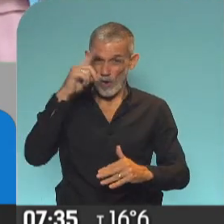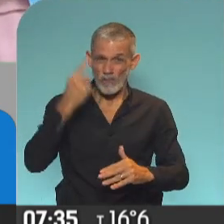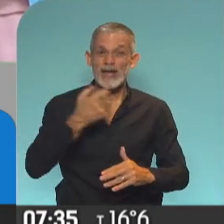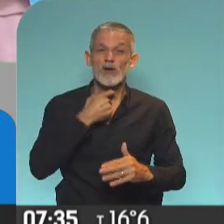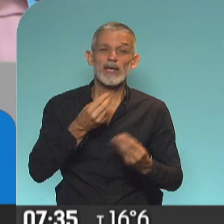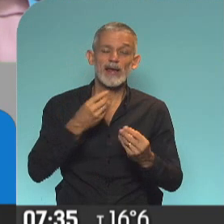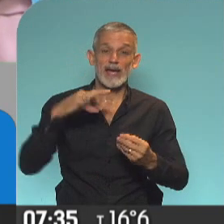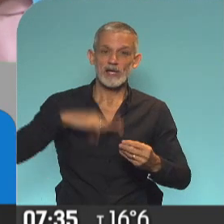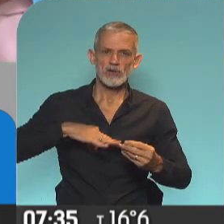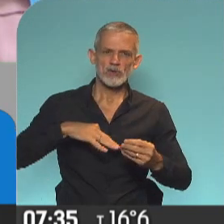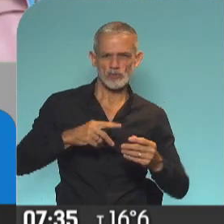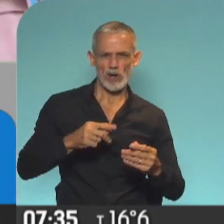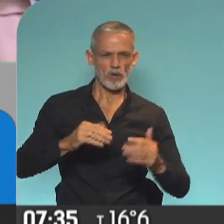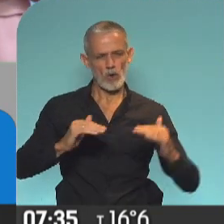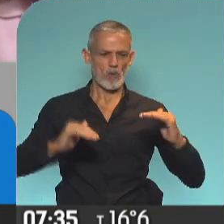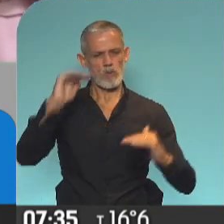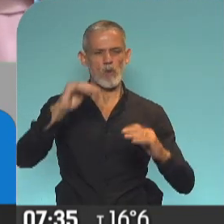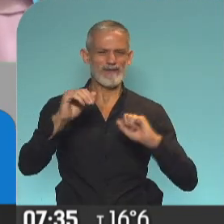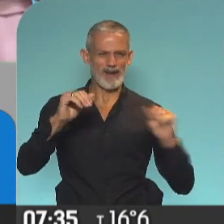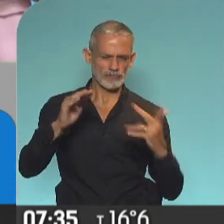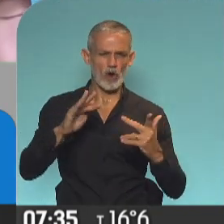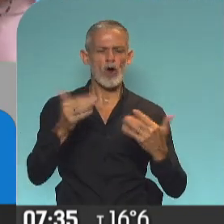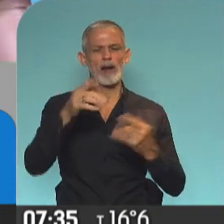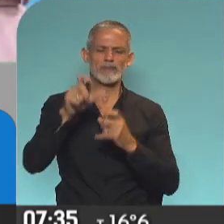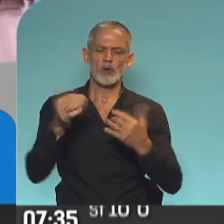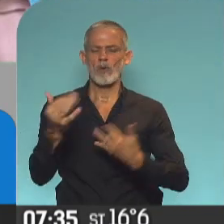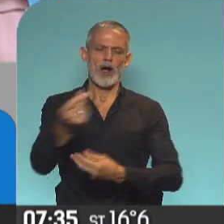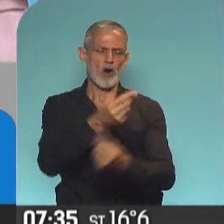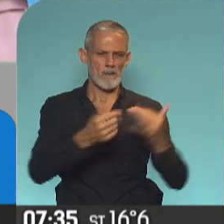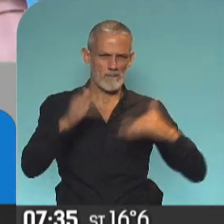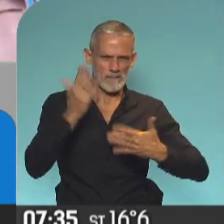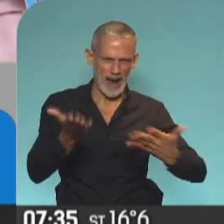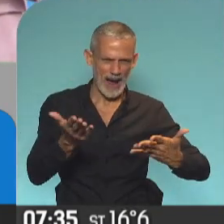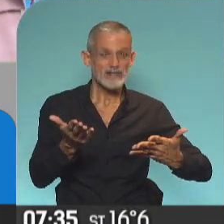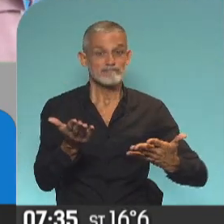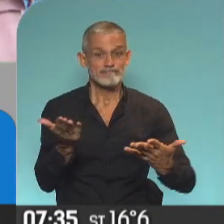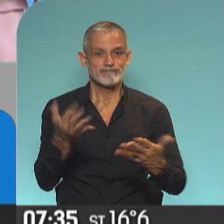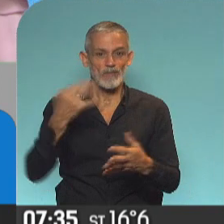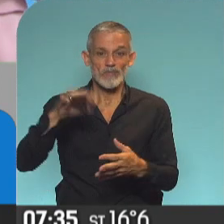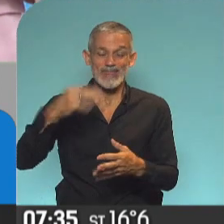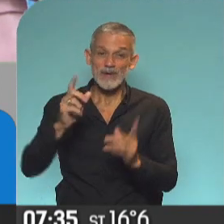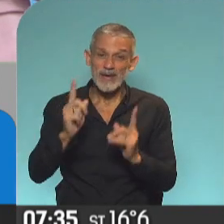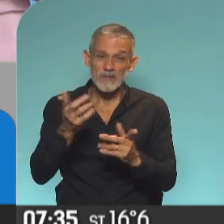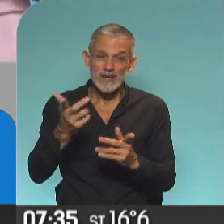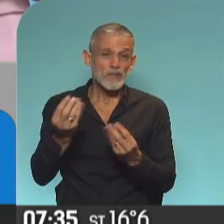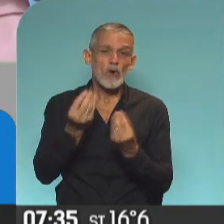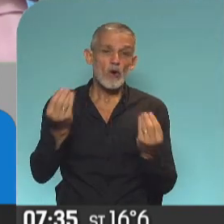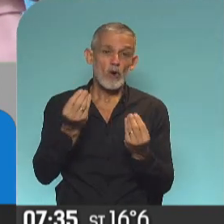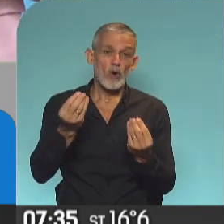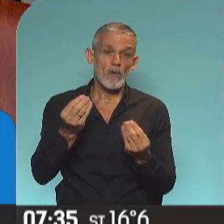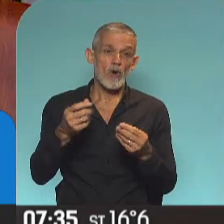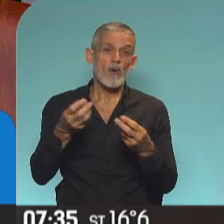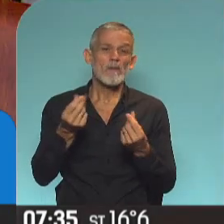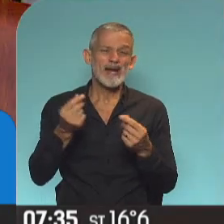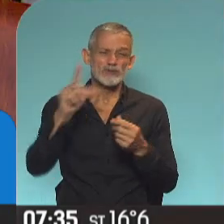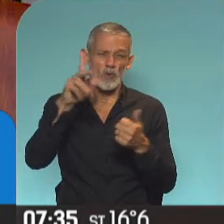que los salarios le ganen a la inflación, que mejore el poder adquisitivo. En ese contexto es que se tiene que dar qué va a pasar con las